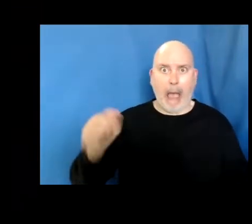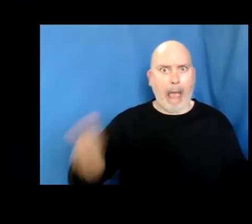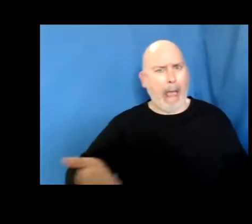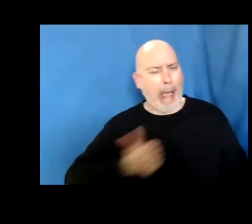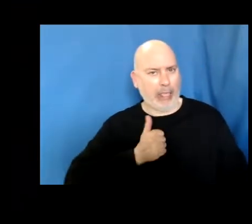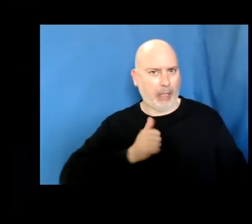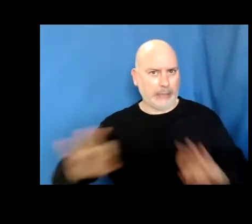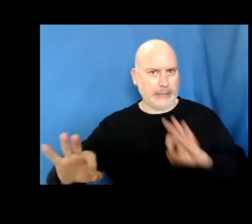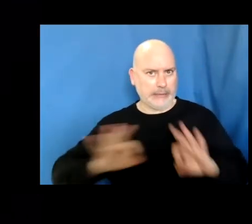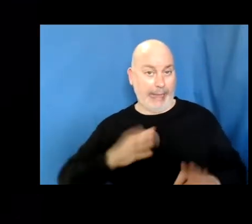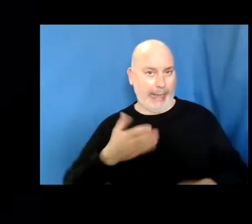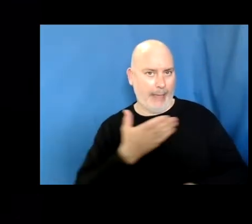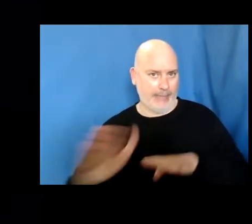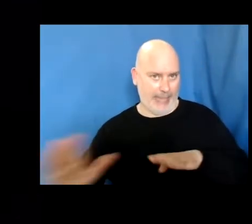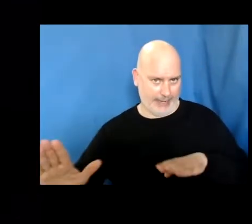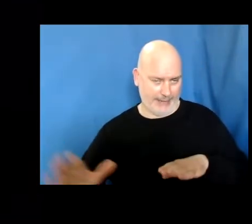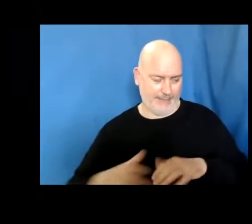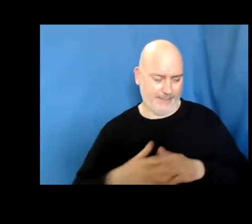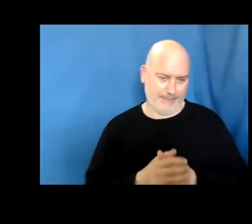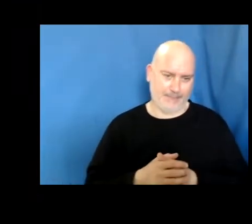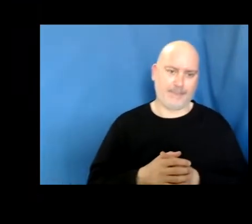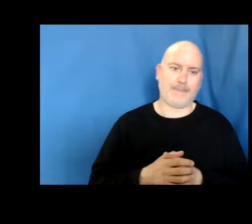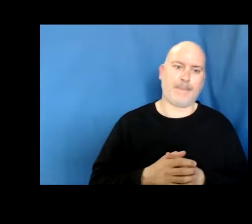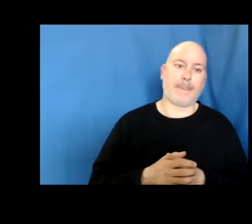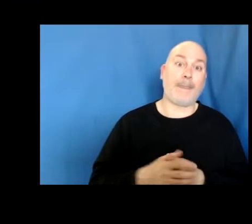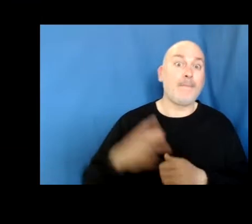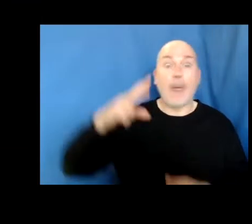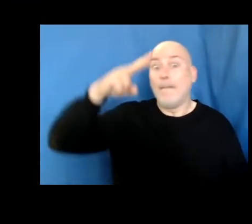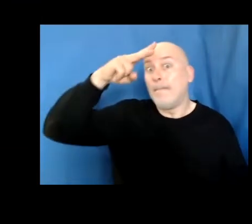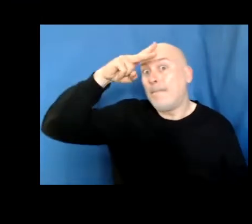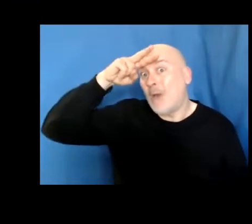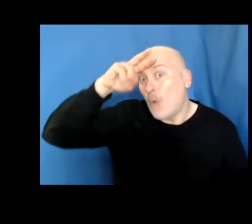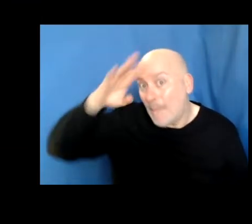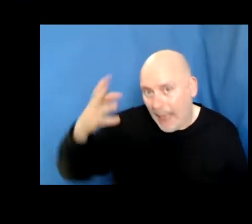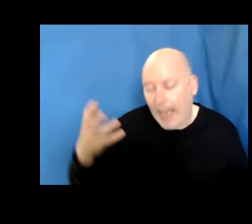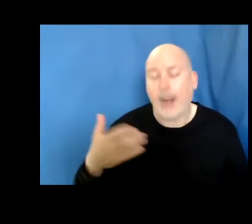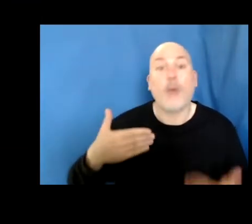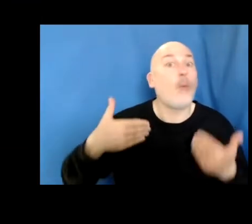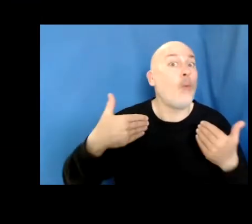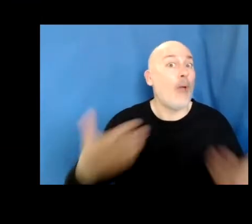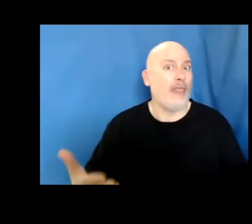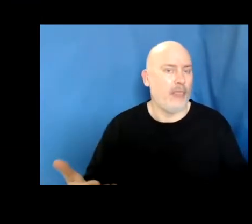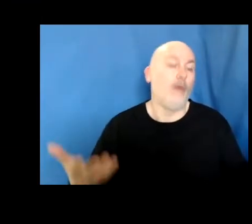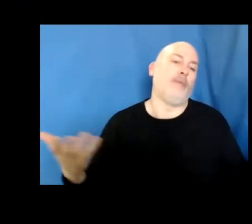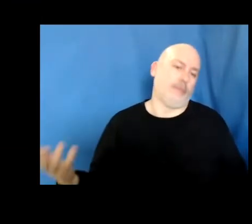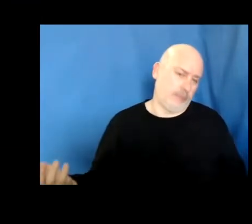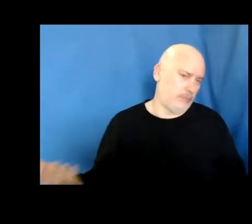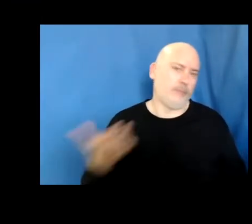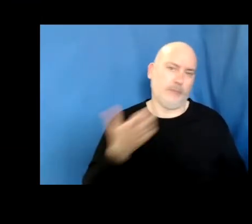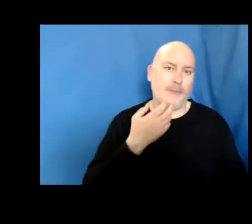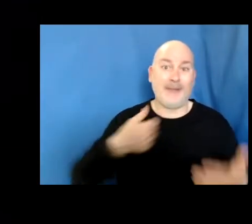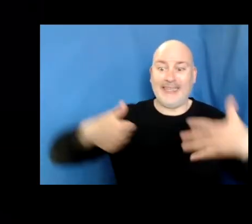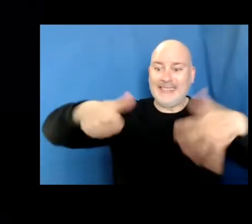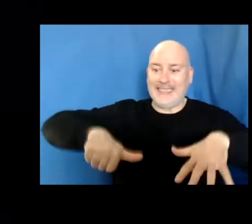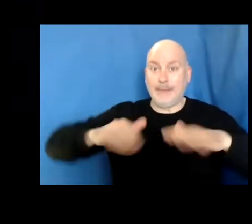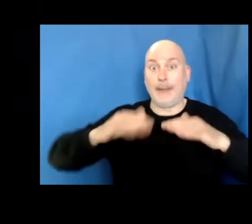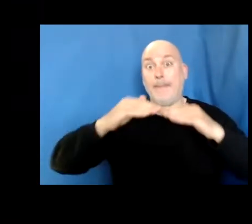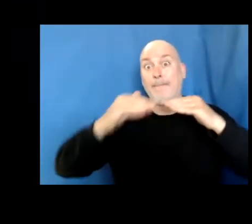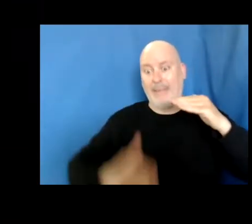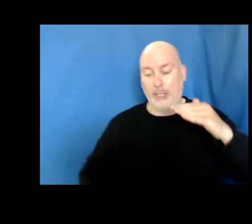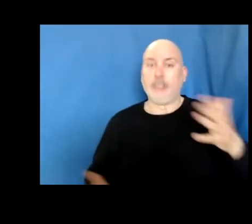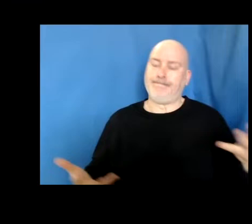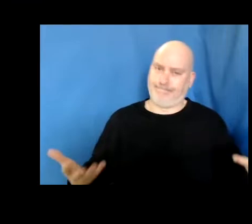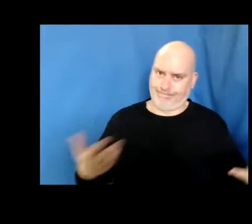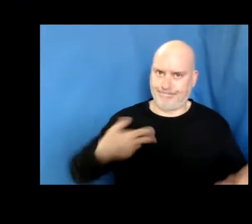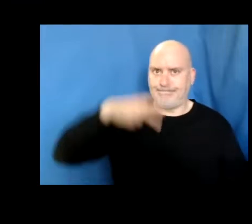caídas. ¿Cuándo nos tenemos que preocupar? Si el niño es pequeño, si tiene menos de 6 meses, si después